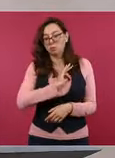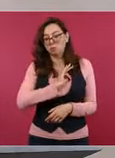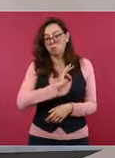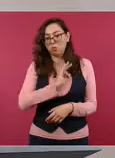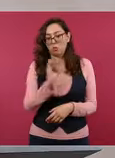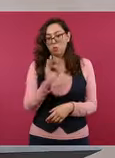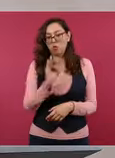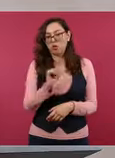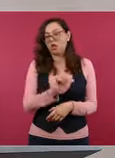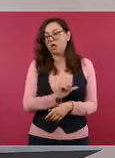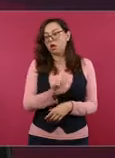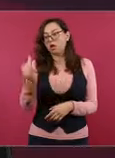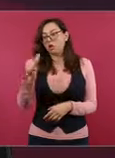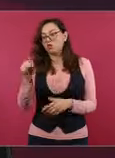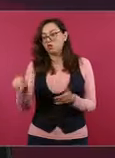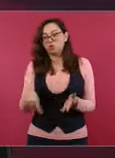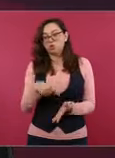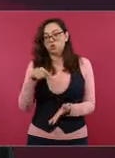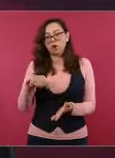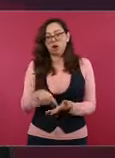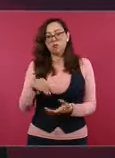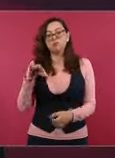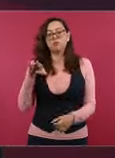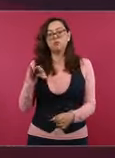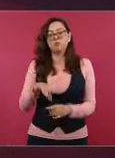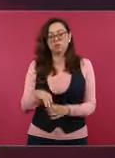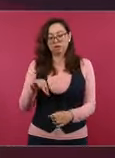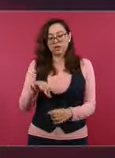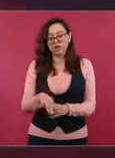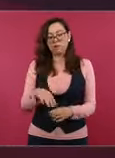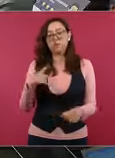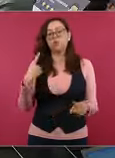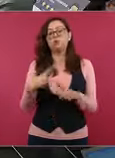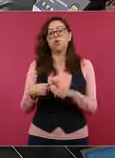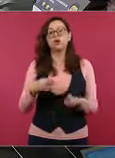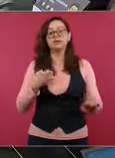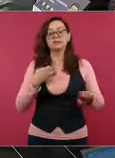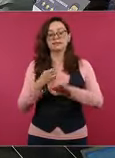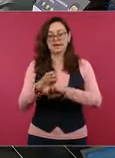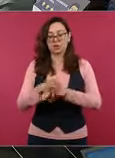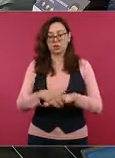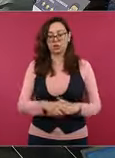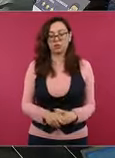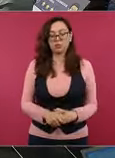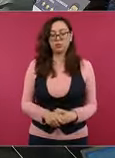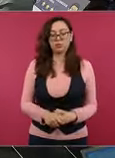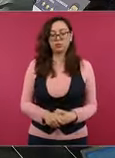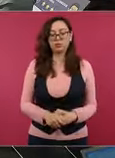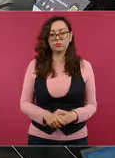estados que se van a abrir a votación. En la misma casilla. Muchas gracias,